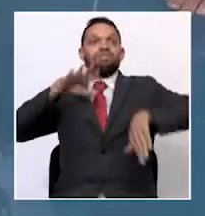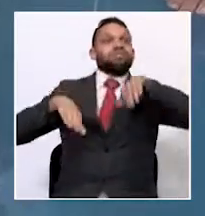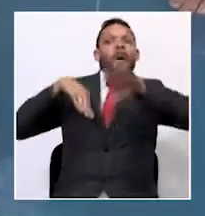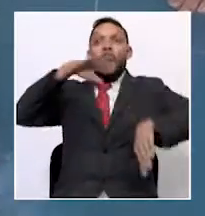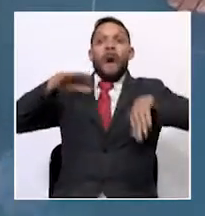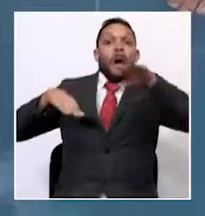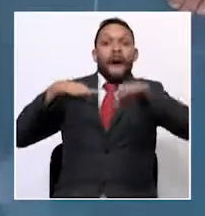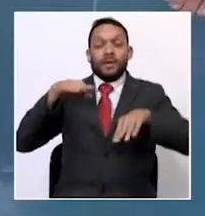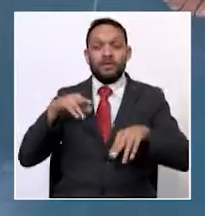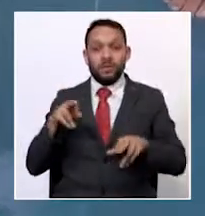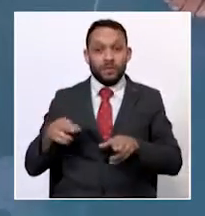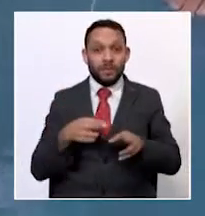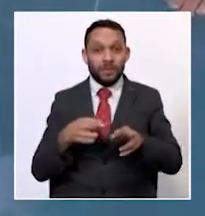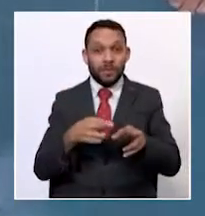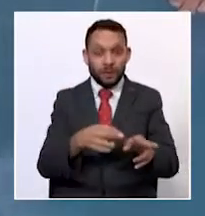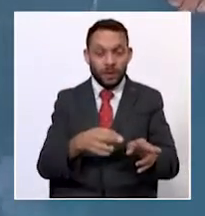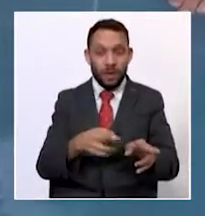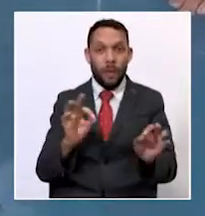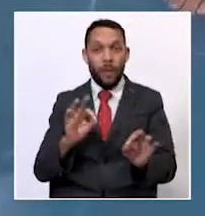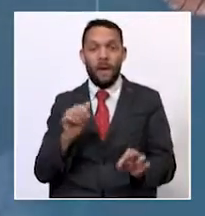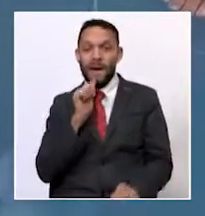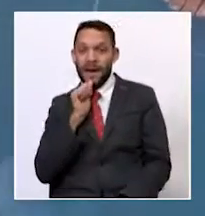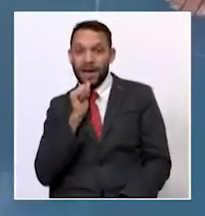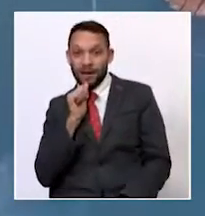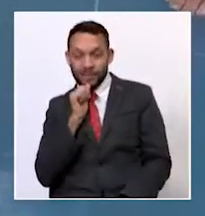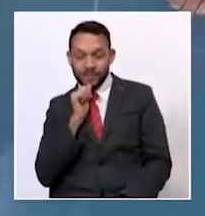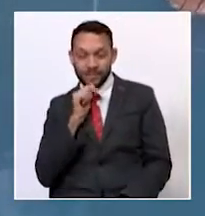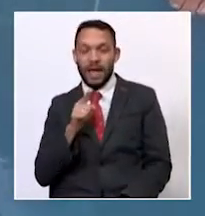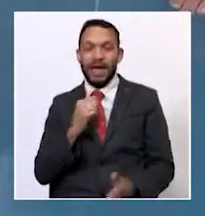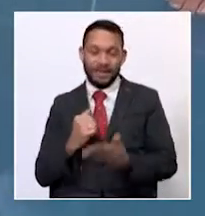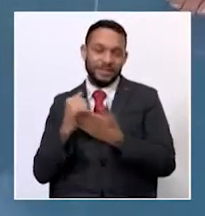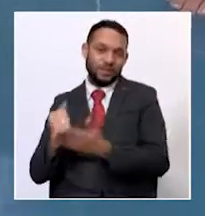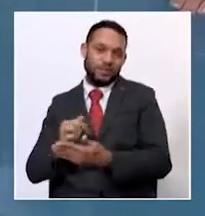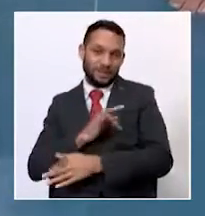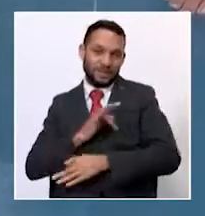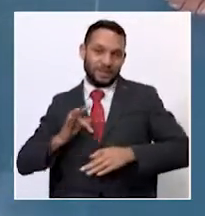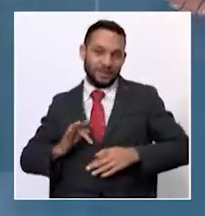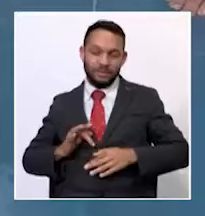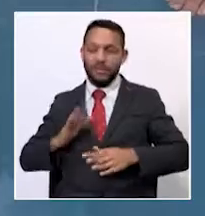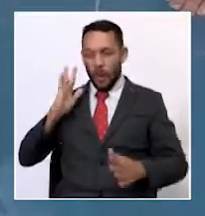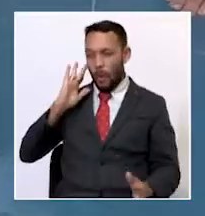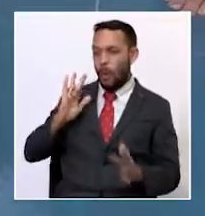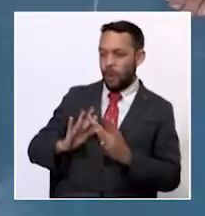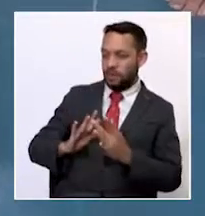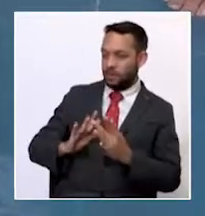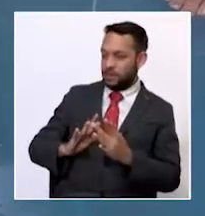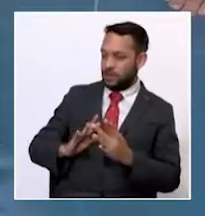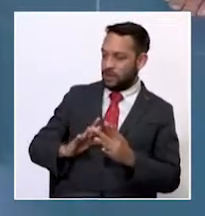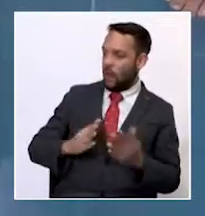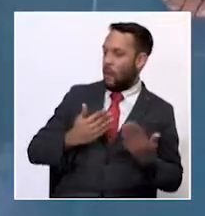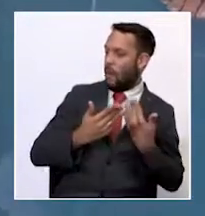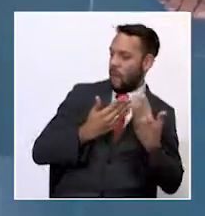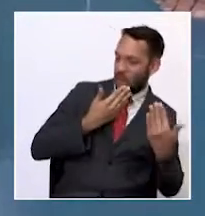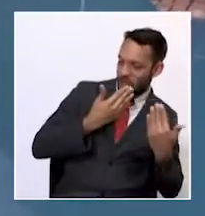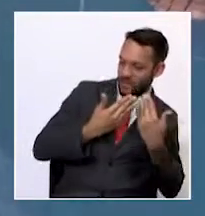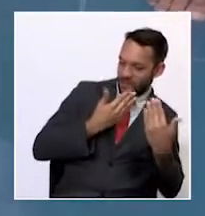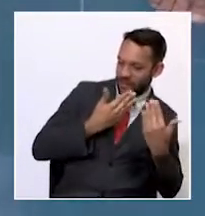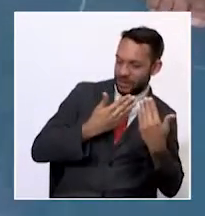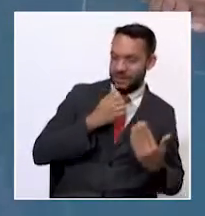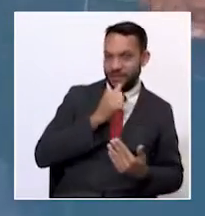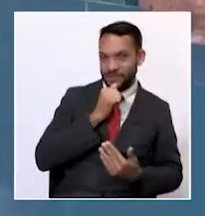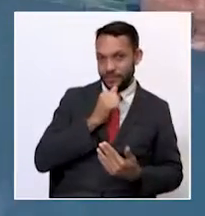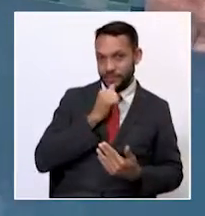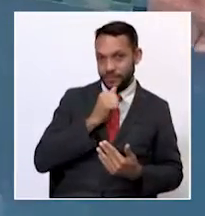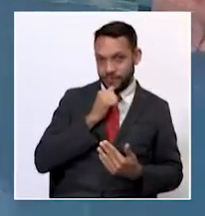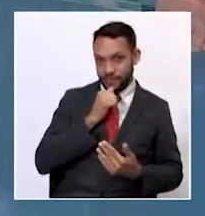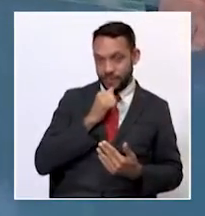en un río. Este tipo de terapia los ayuda a reconectar con este elemento. Recordemos que el elemento